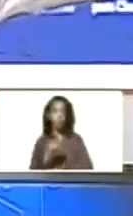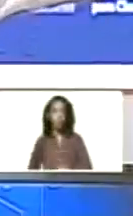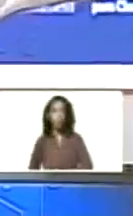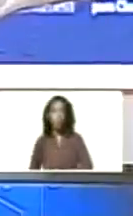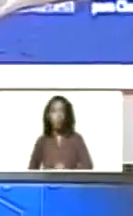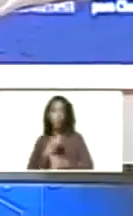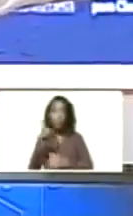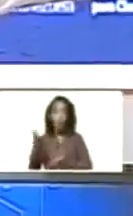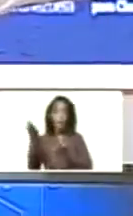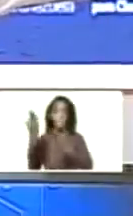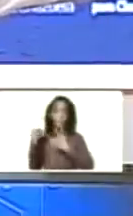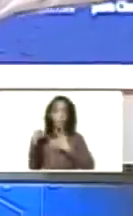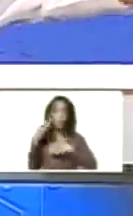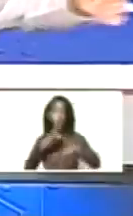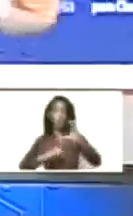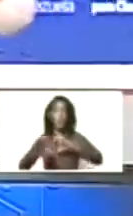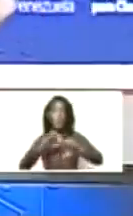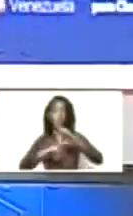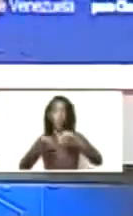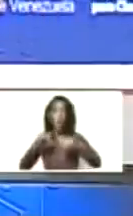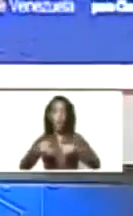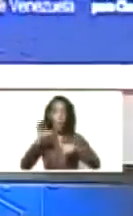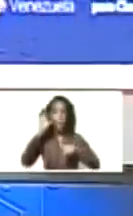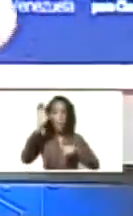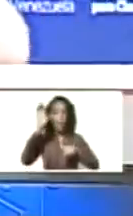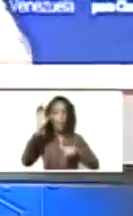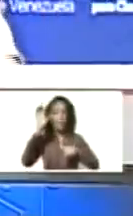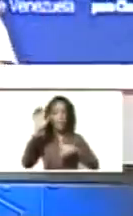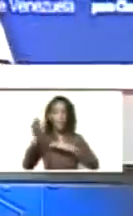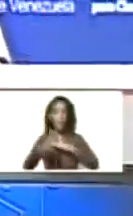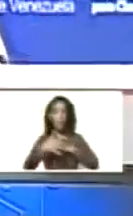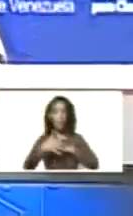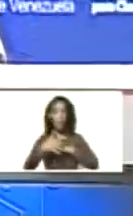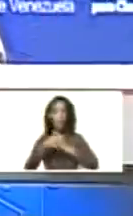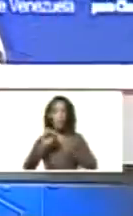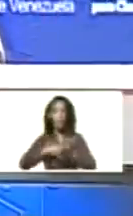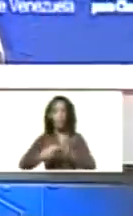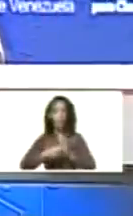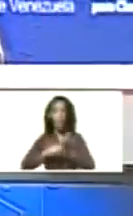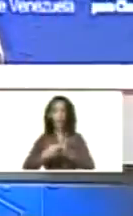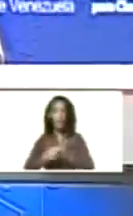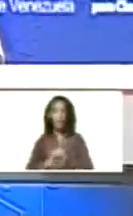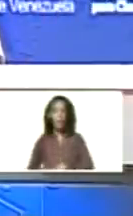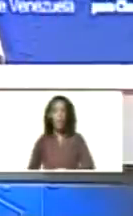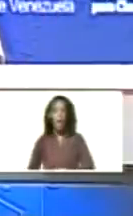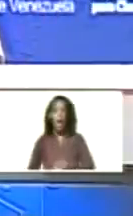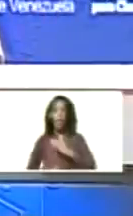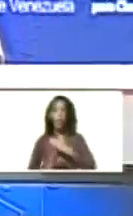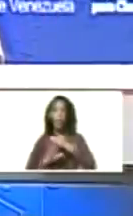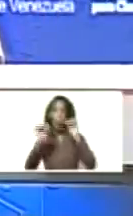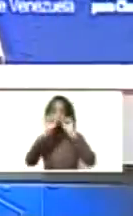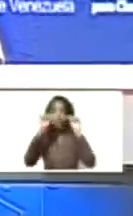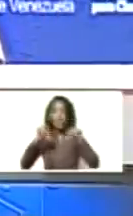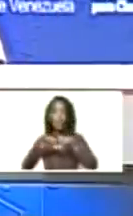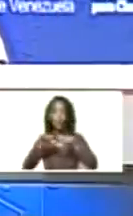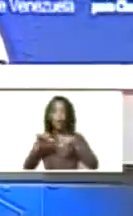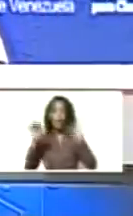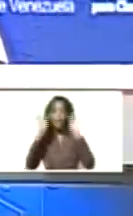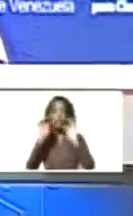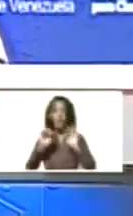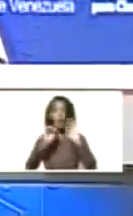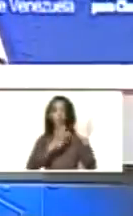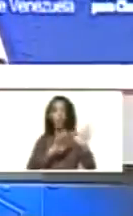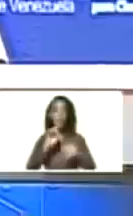el apoyo de los científicos del país, de los tecnólogos, y tuviéramos un sistema tipo